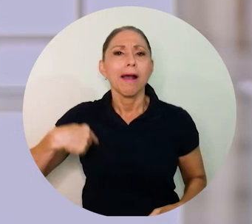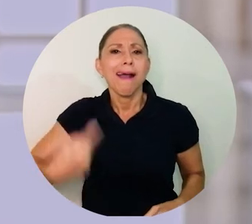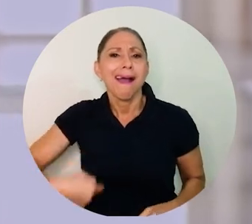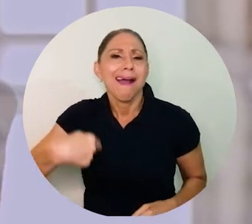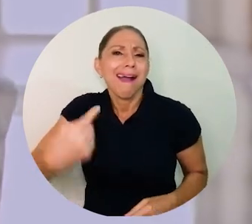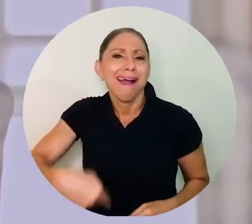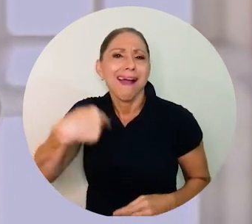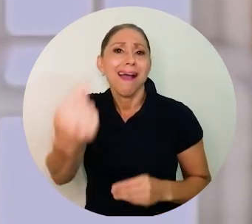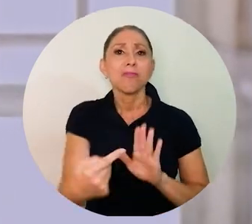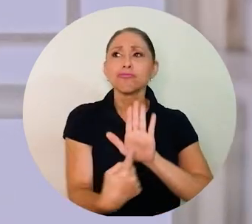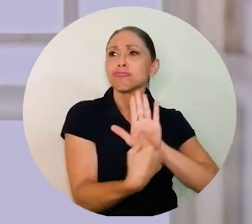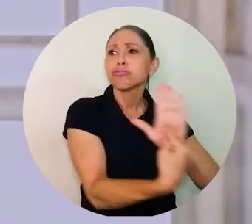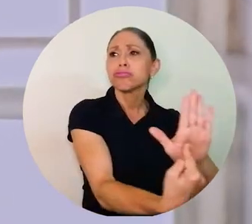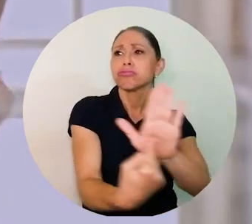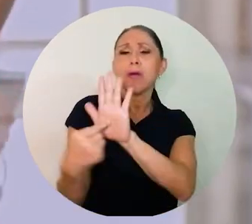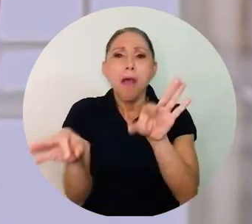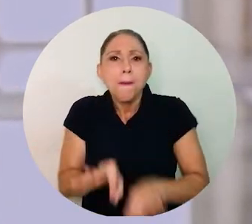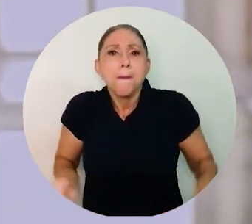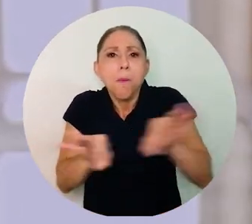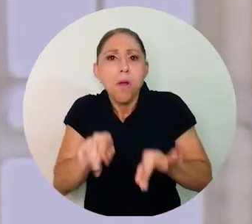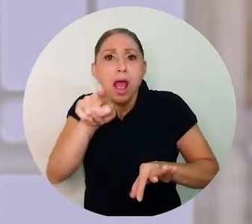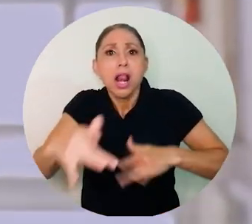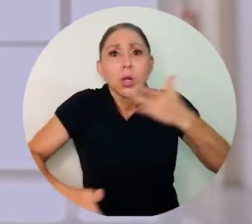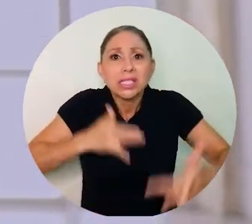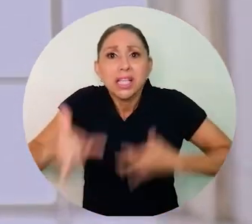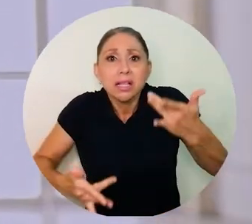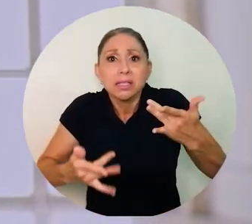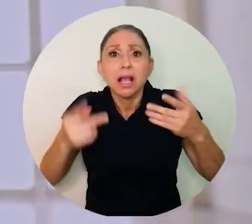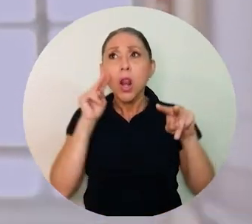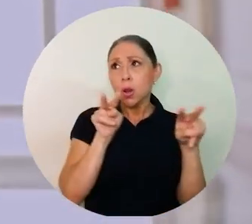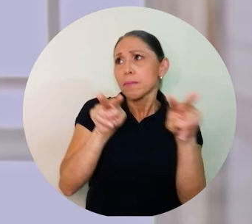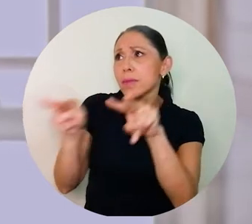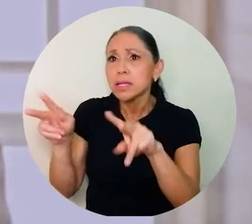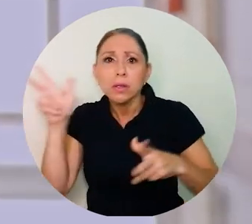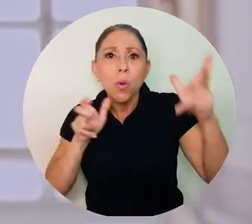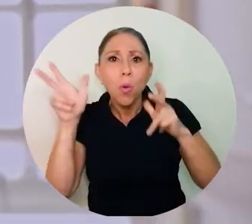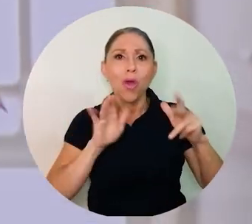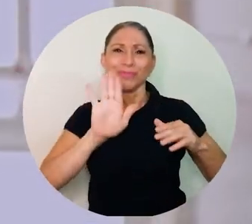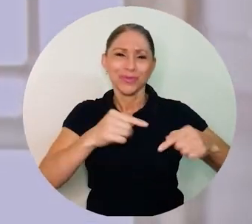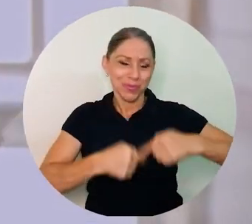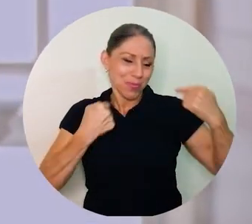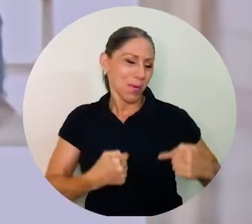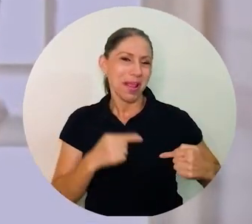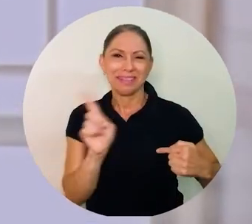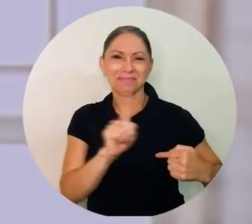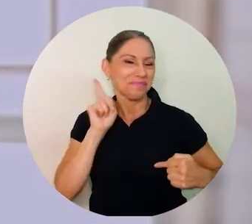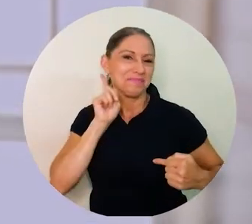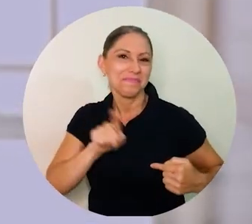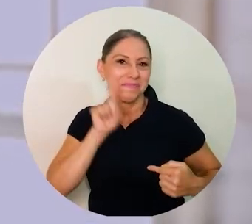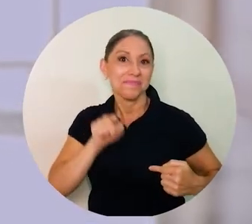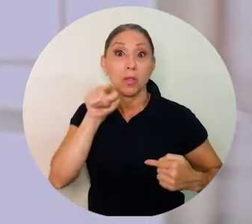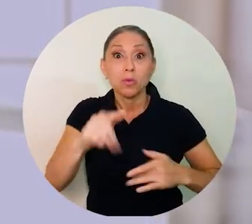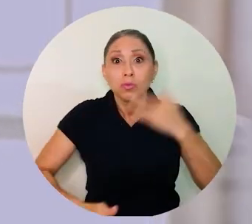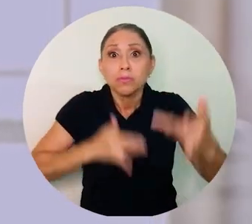exposición, lo que importa es lo que sientes, lo que miras, lo que escuchas, porque tu corazón no te miente.